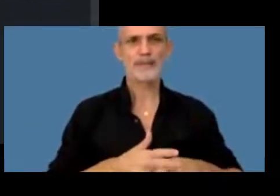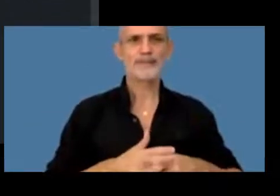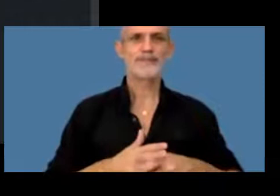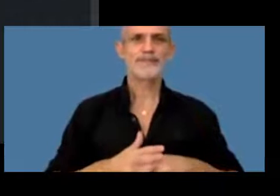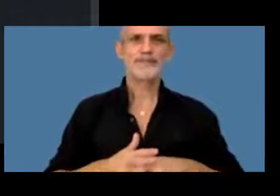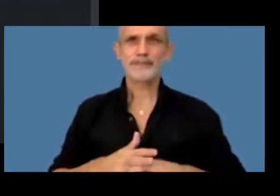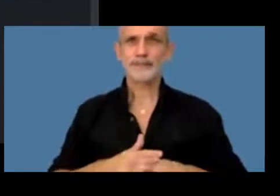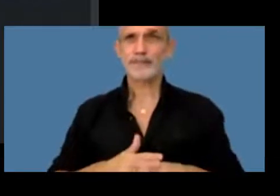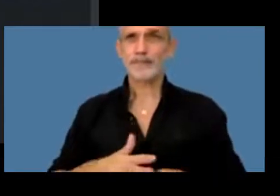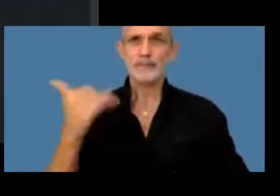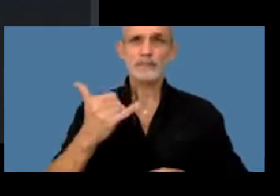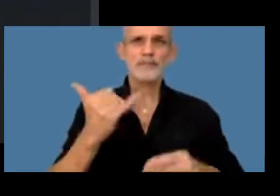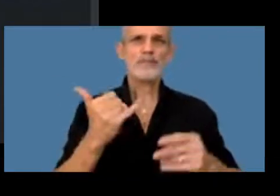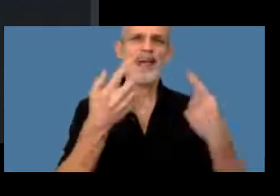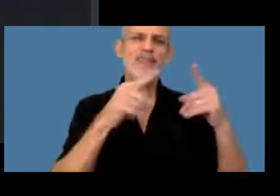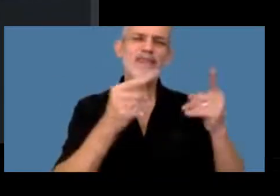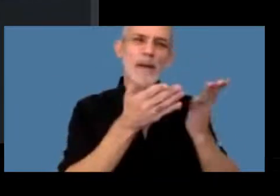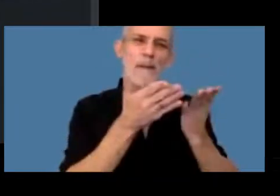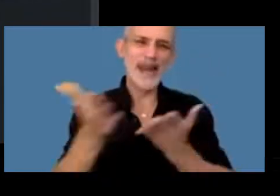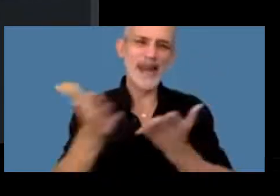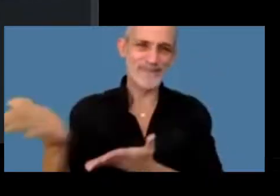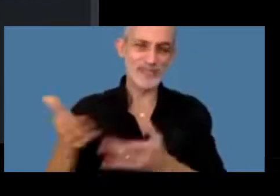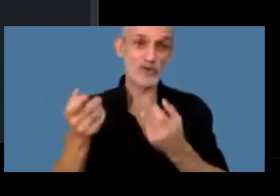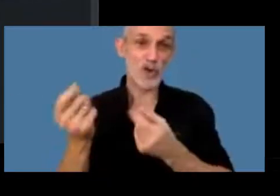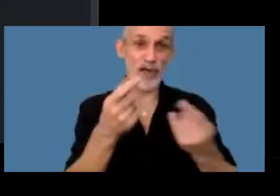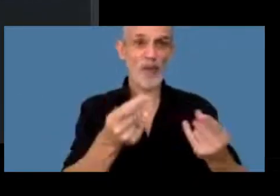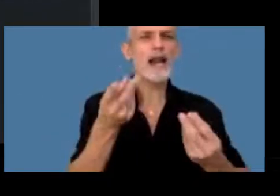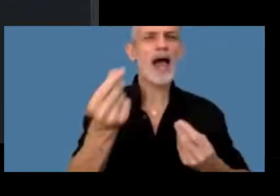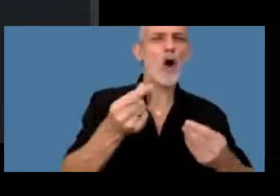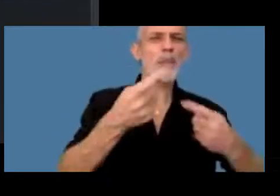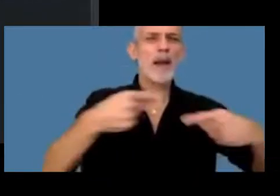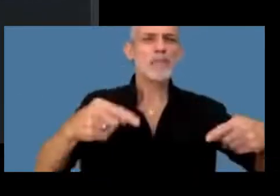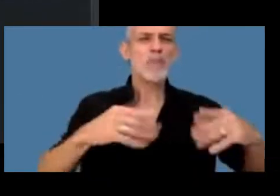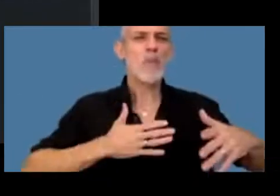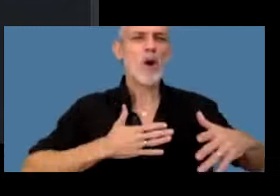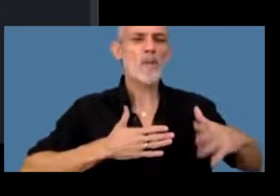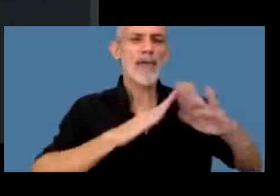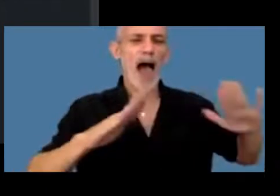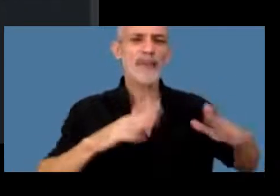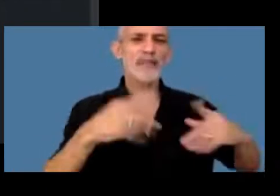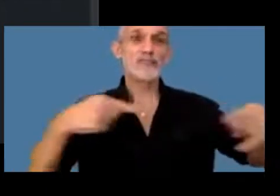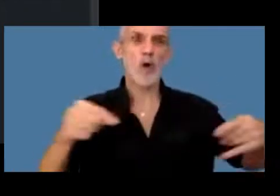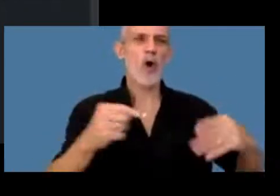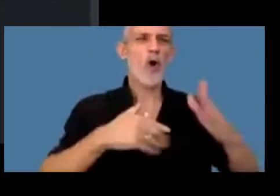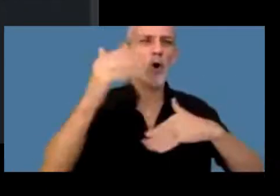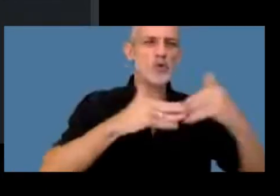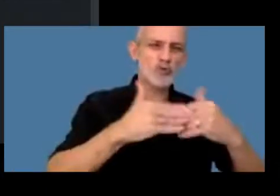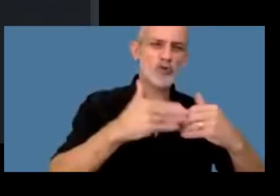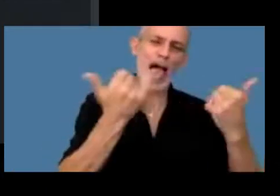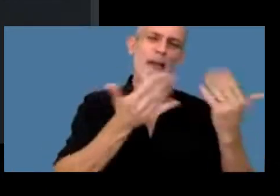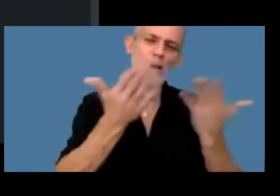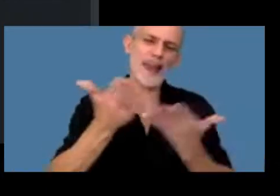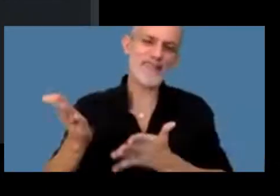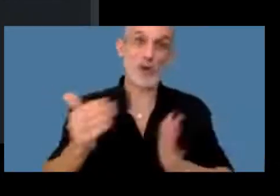hay distintos beneficios para compras de inmuebles, bienes intangibles, construcción, etcétera, etcétera, ¿no? El blanqueo de la construcción, que en